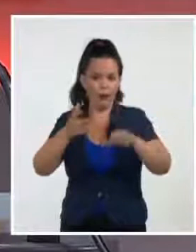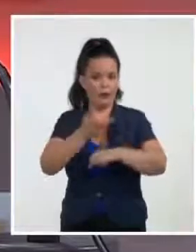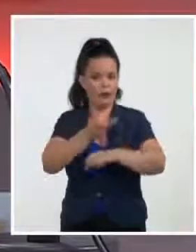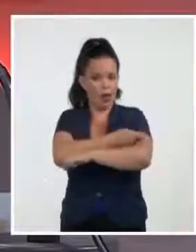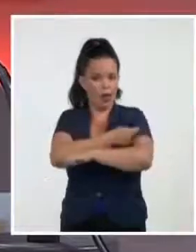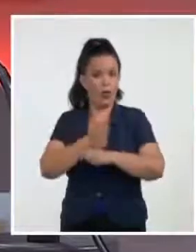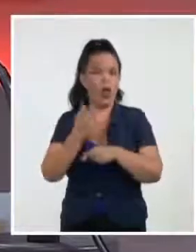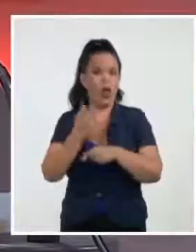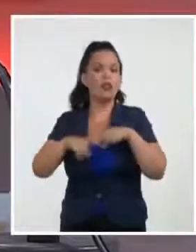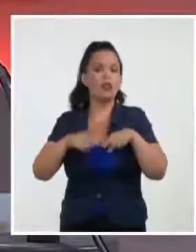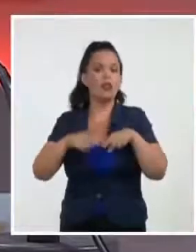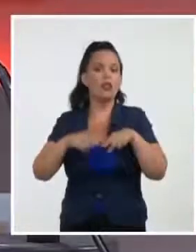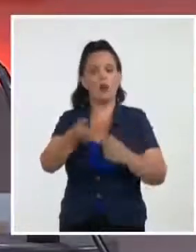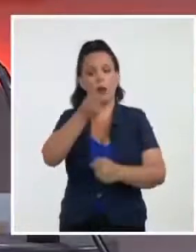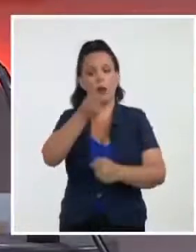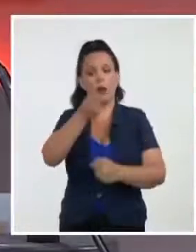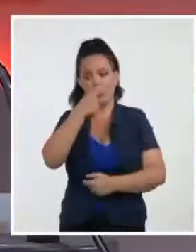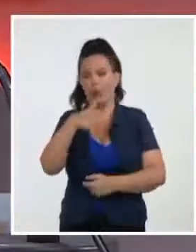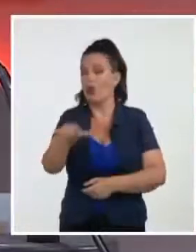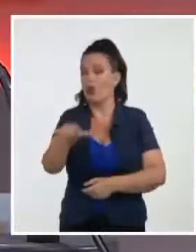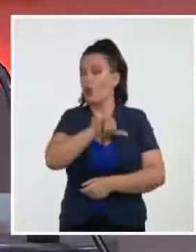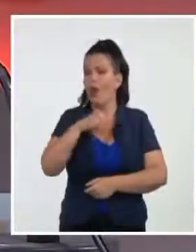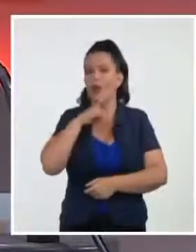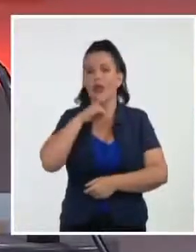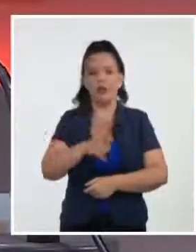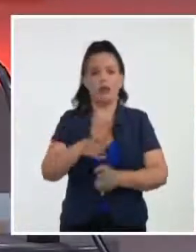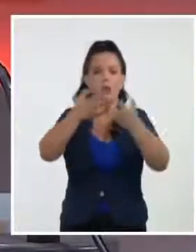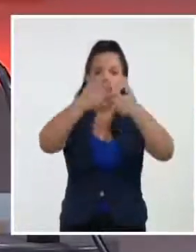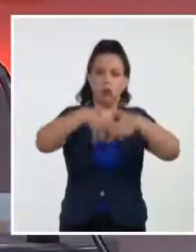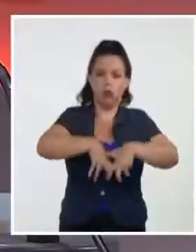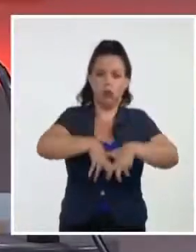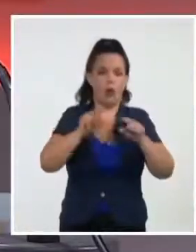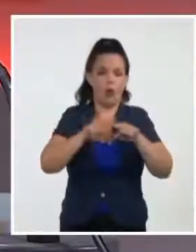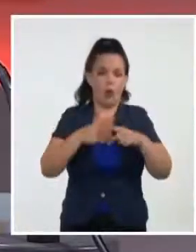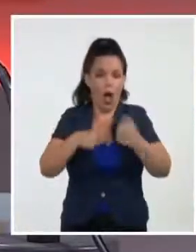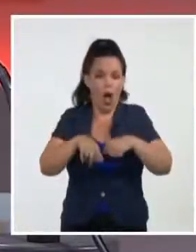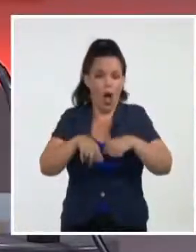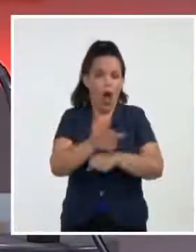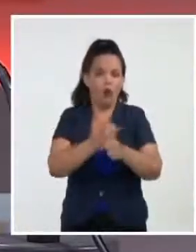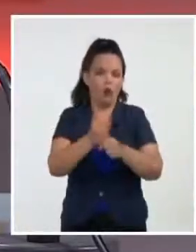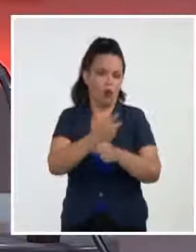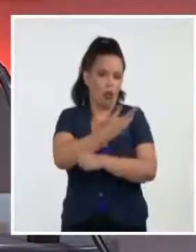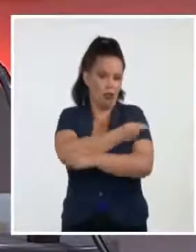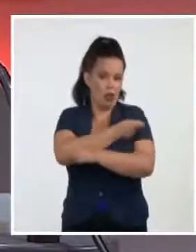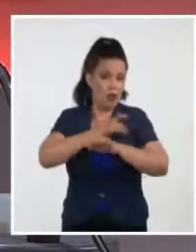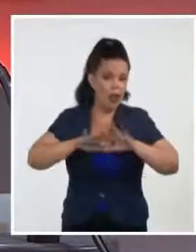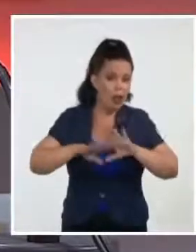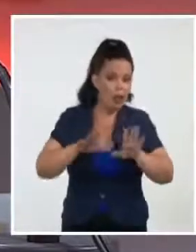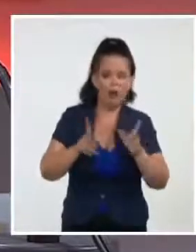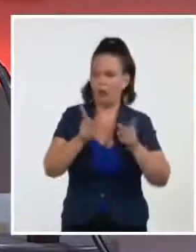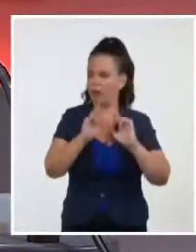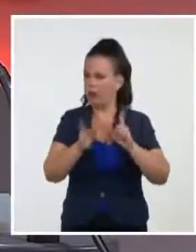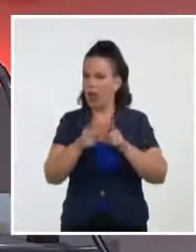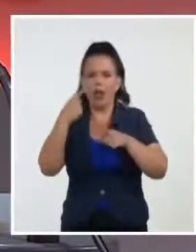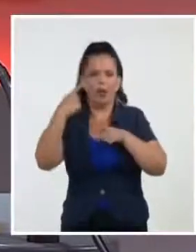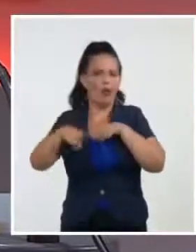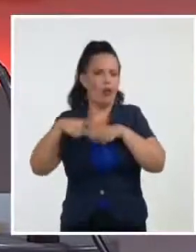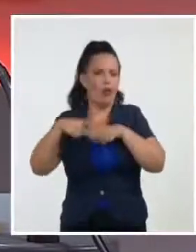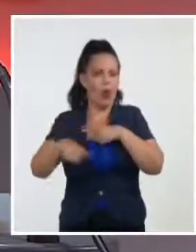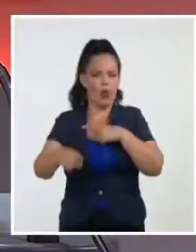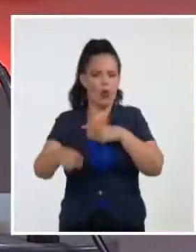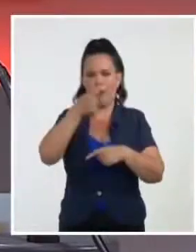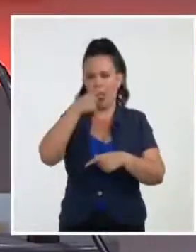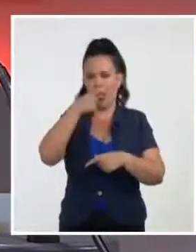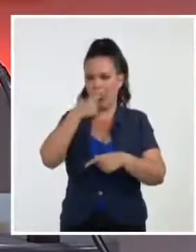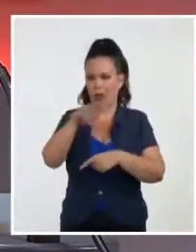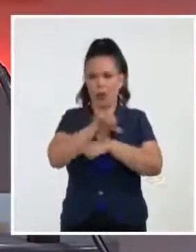medicamentos, porque no solamente estos son los únicos medicamentos que se usan, es decir, no es lo único que se usa contra la COVID. Entonces, bueno, ahí nosotros en ese